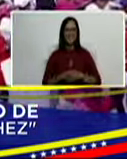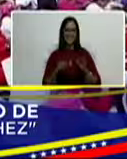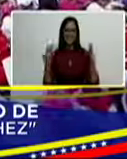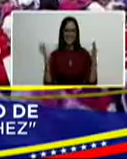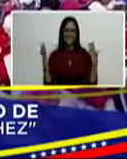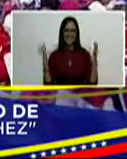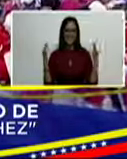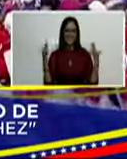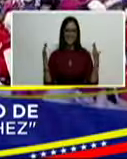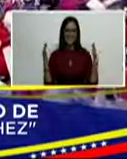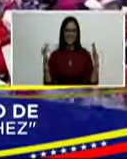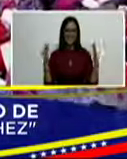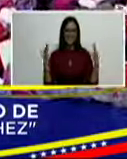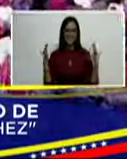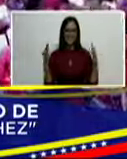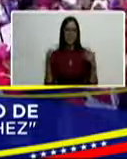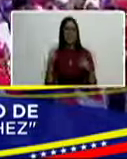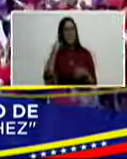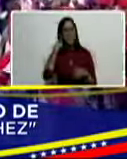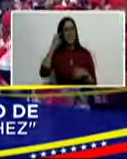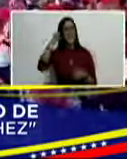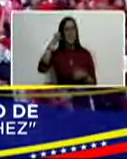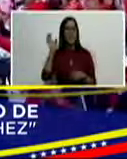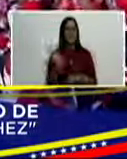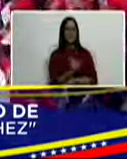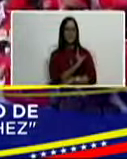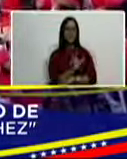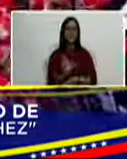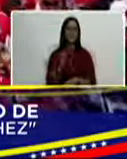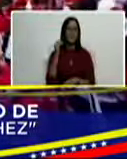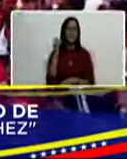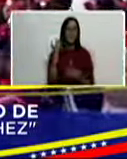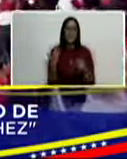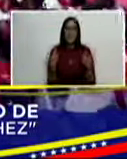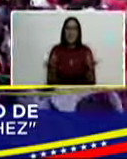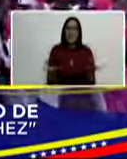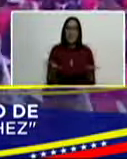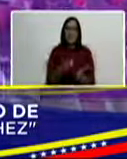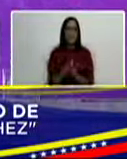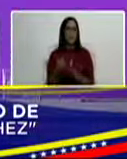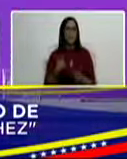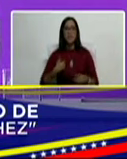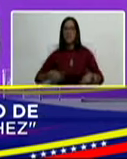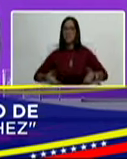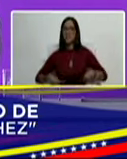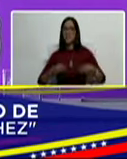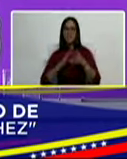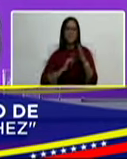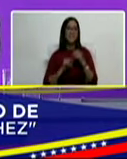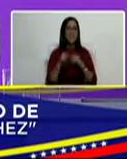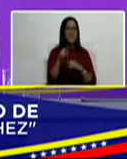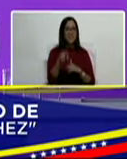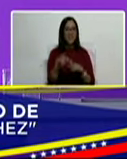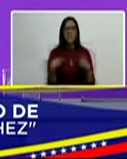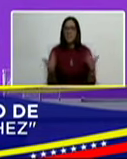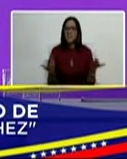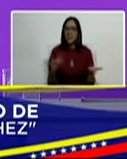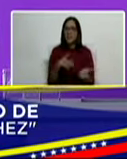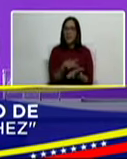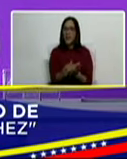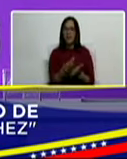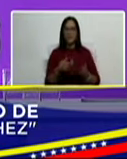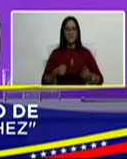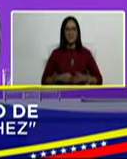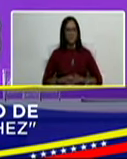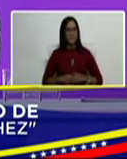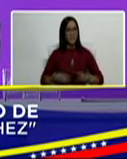Mira, me acordé de una canción. ¿Qué será de mi vida sin ti? ¿Qué